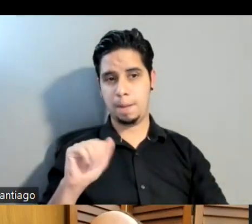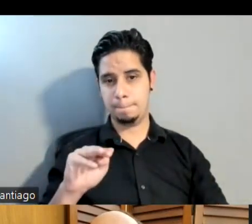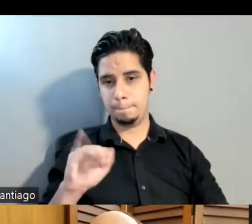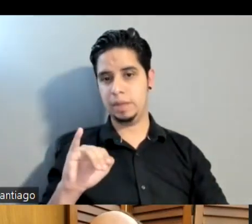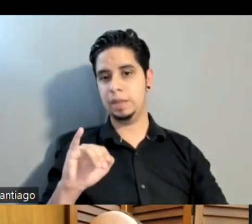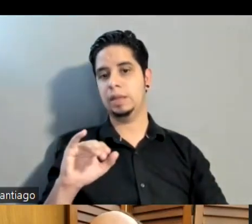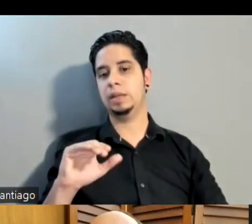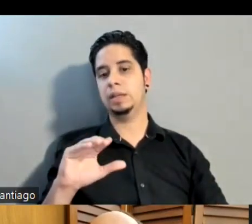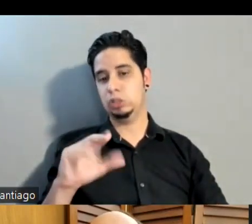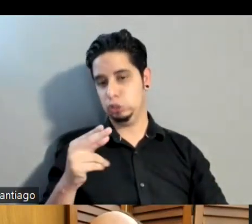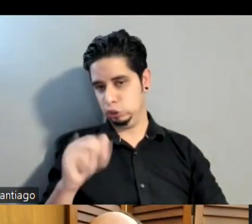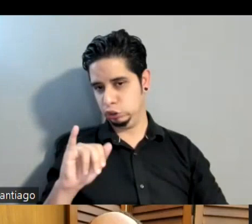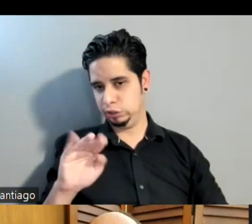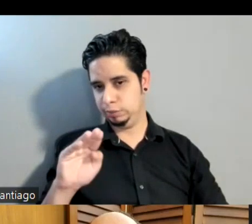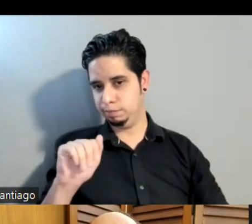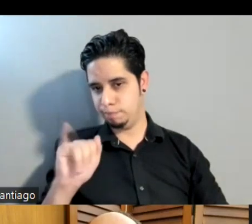Kamichibai.